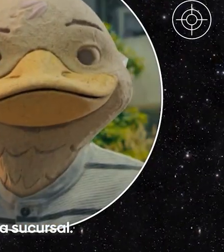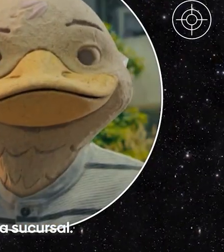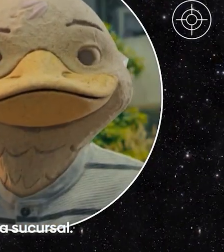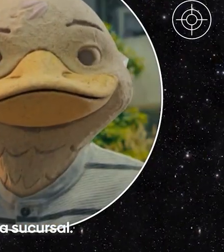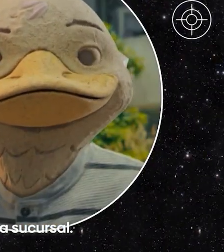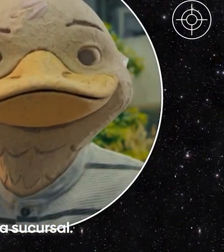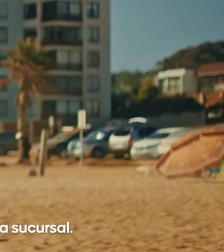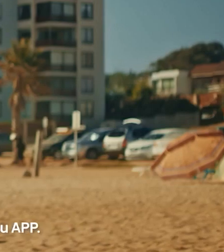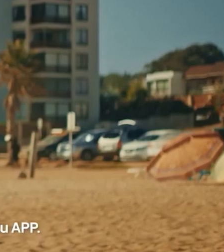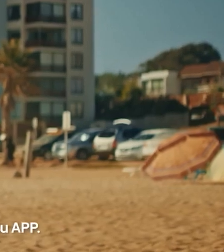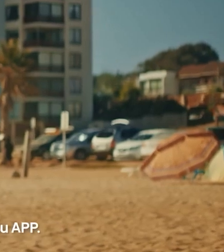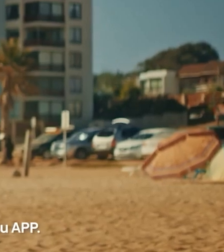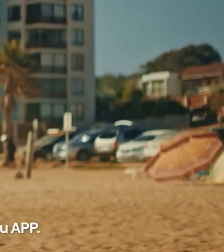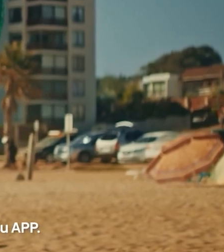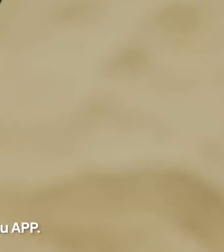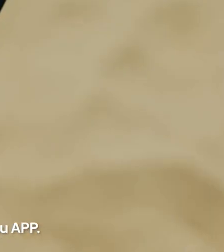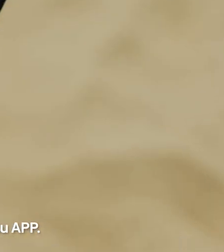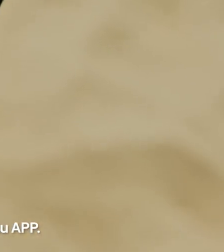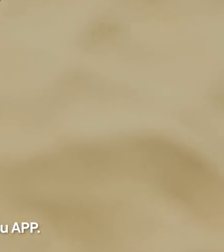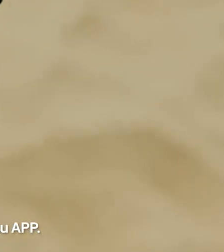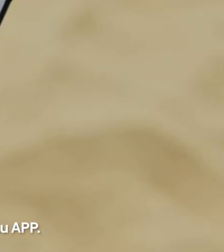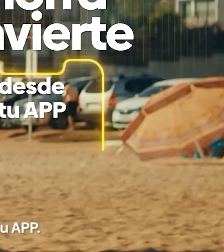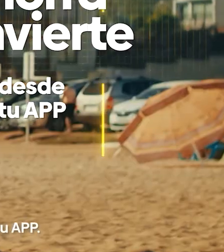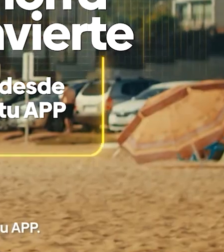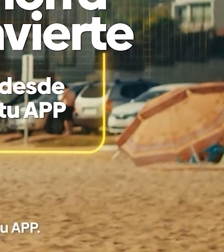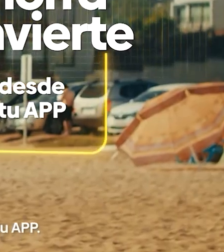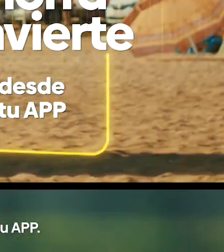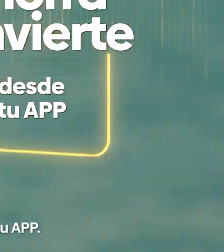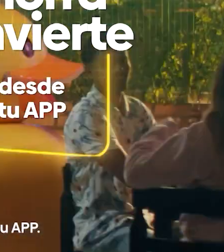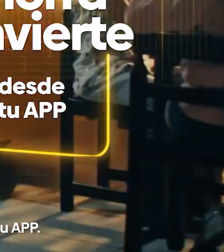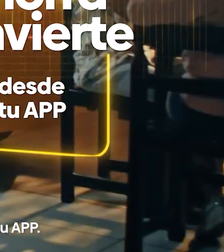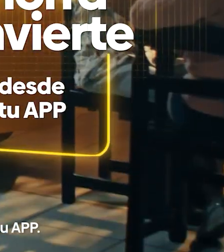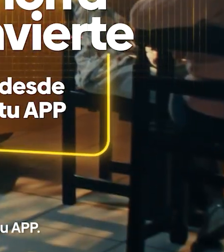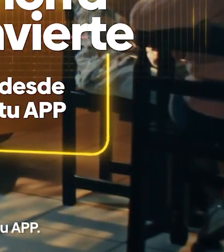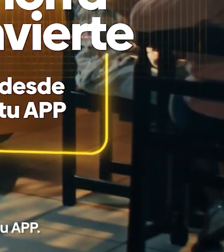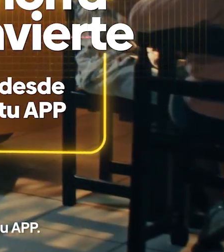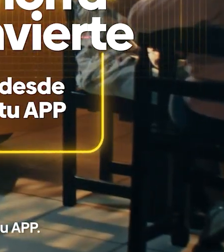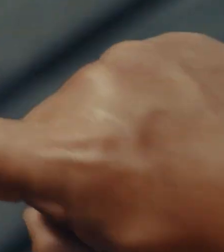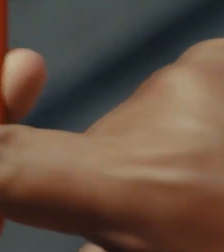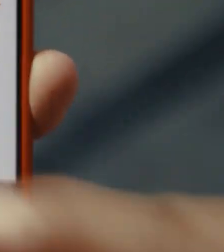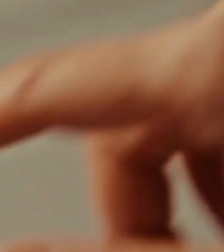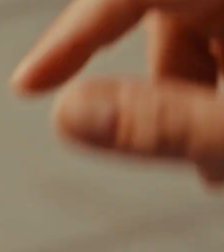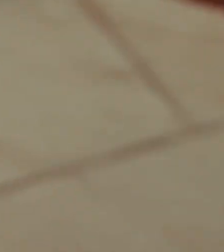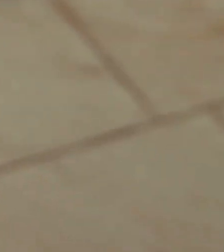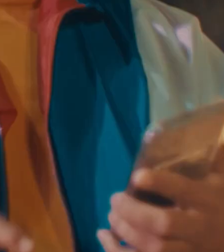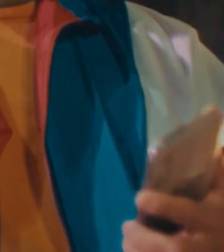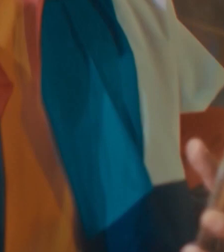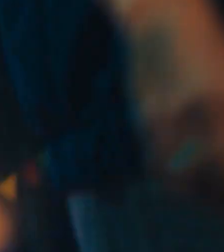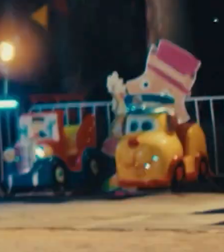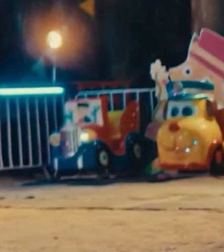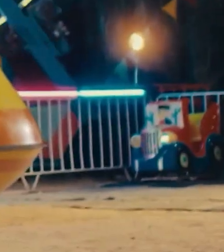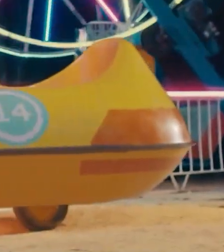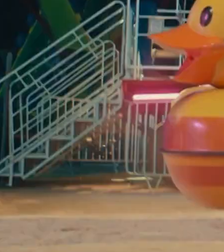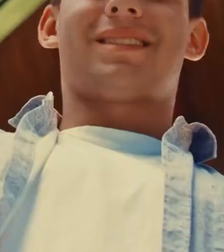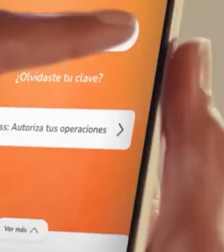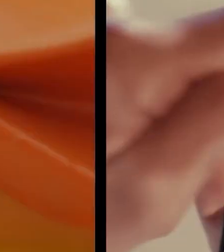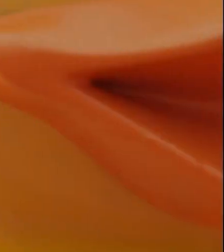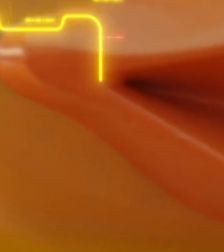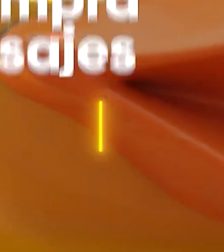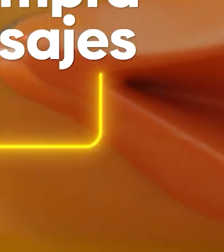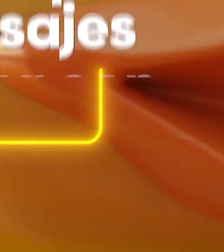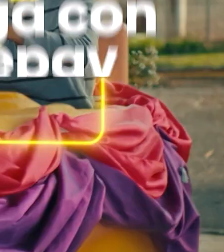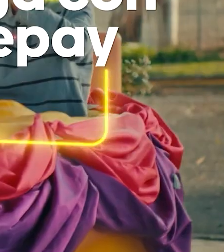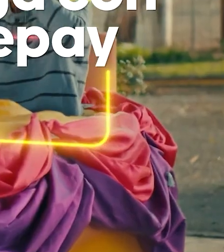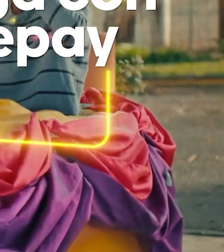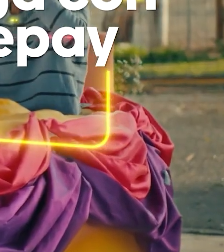Haití sin ir a una sucursal. Y si piensas en ahorrar o invertir, también hazlo desde la comodidad de tu app. Todo desde tu celular.